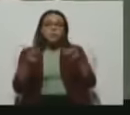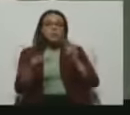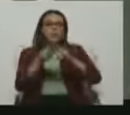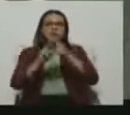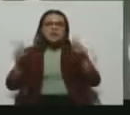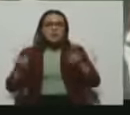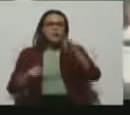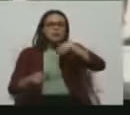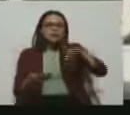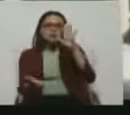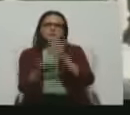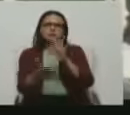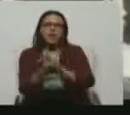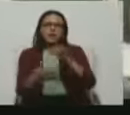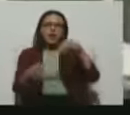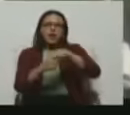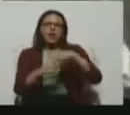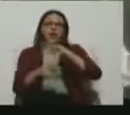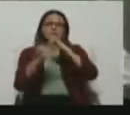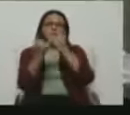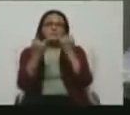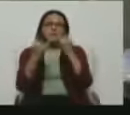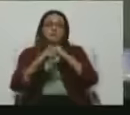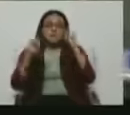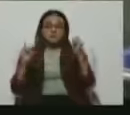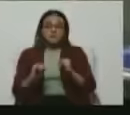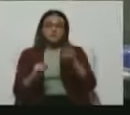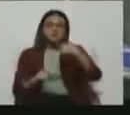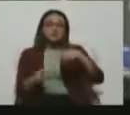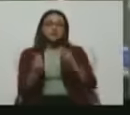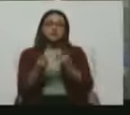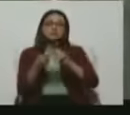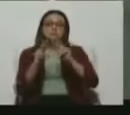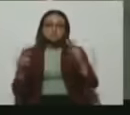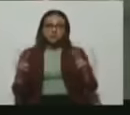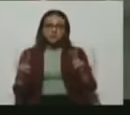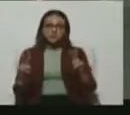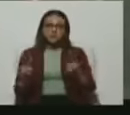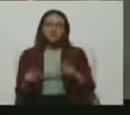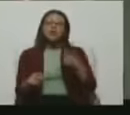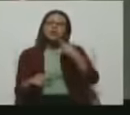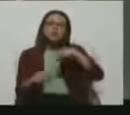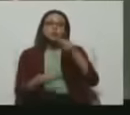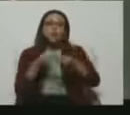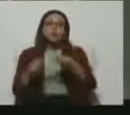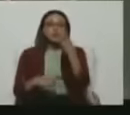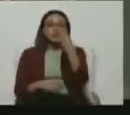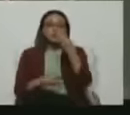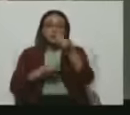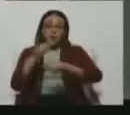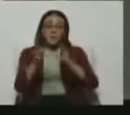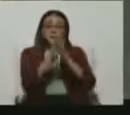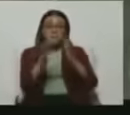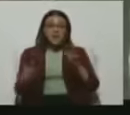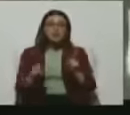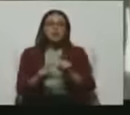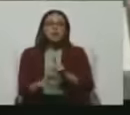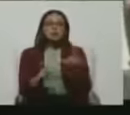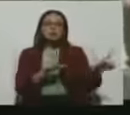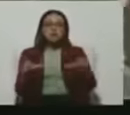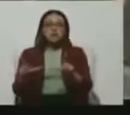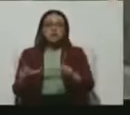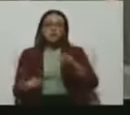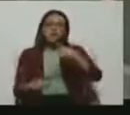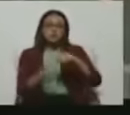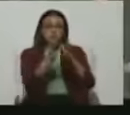sosiego de los hogares y familias venezolanas. La operación consta de tres fases bien definidas: una fase preelectoral, una